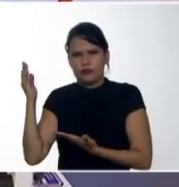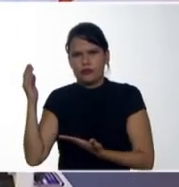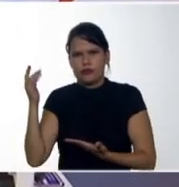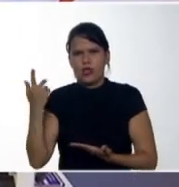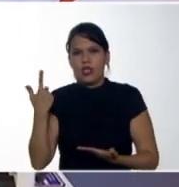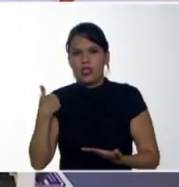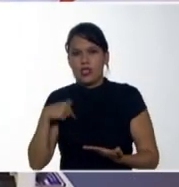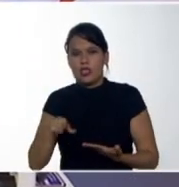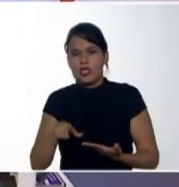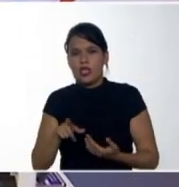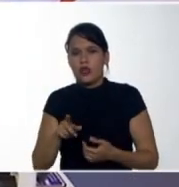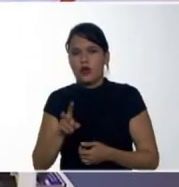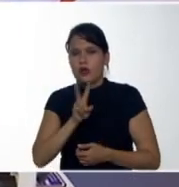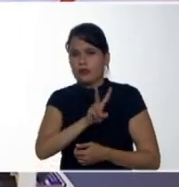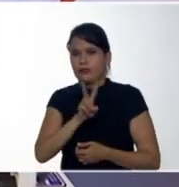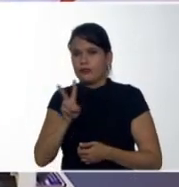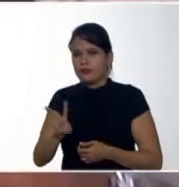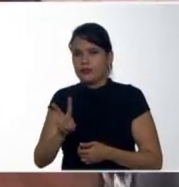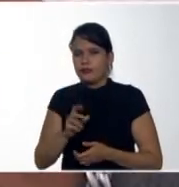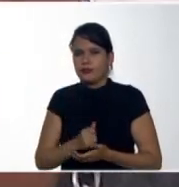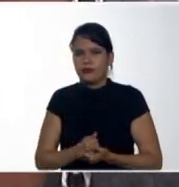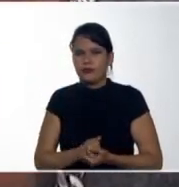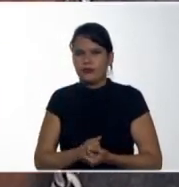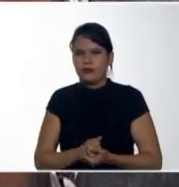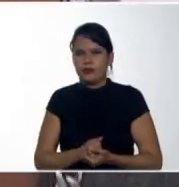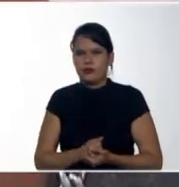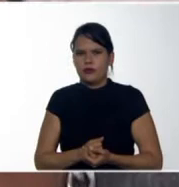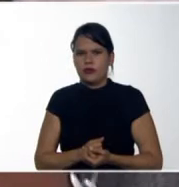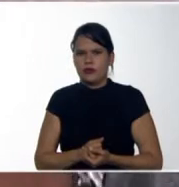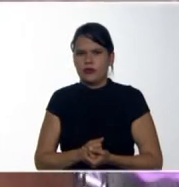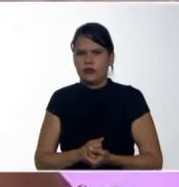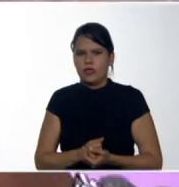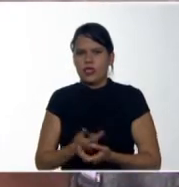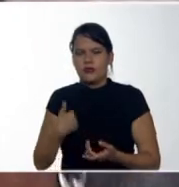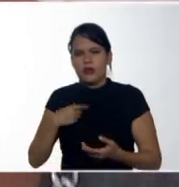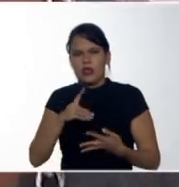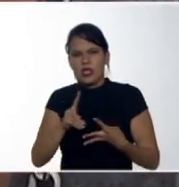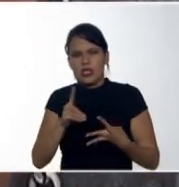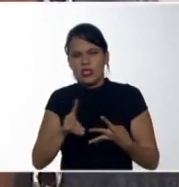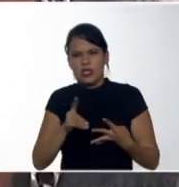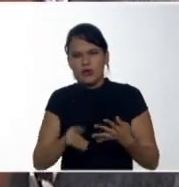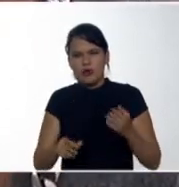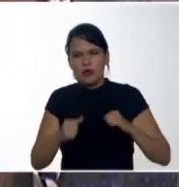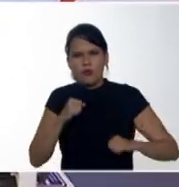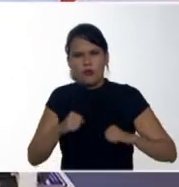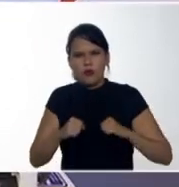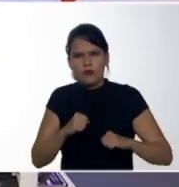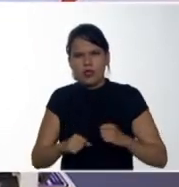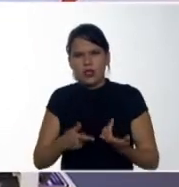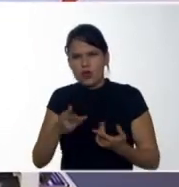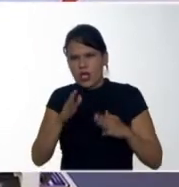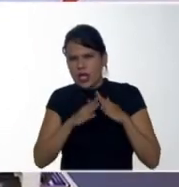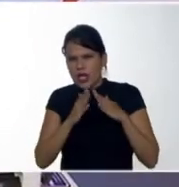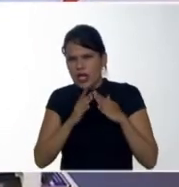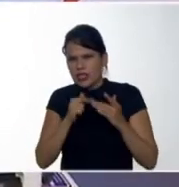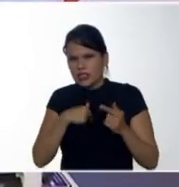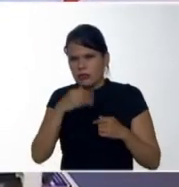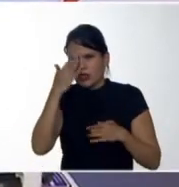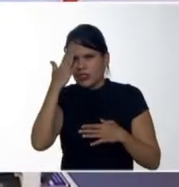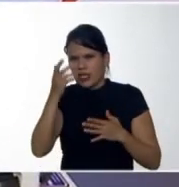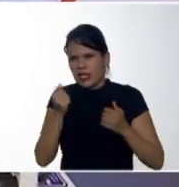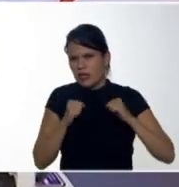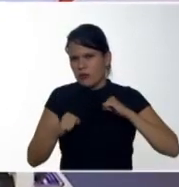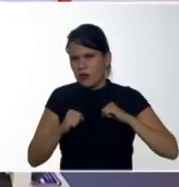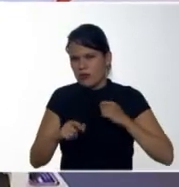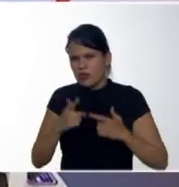una aceleración, ¿ok? Y me describe un movimiento. En casa pueden saber qué movimiento está describiendo este momento